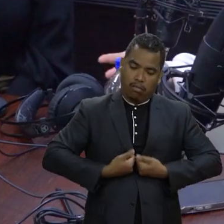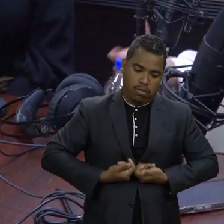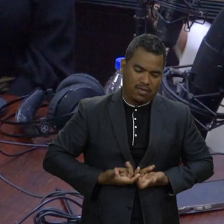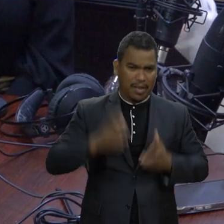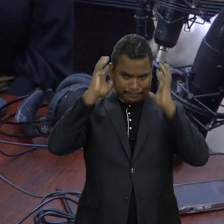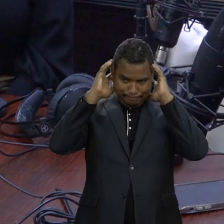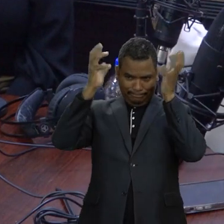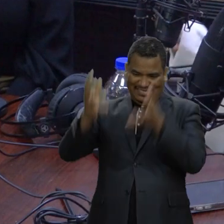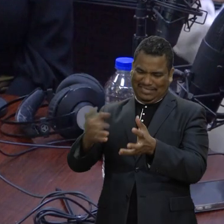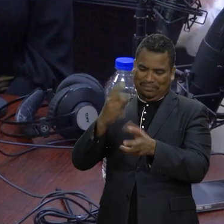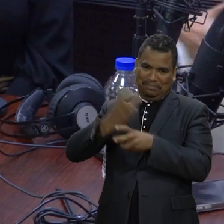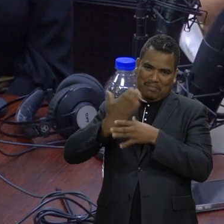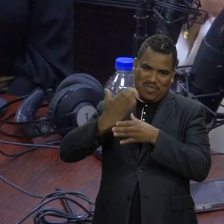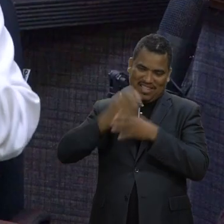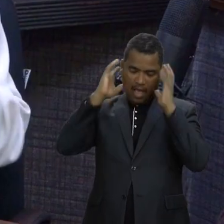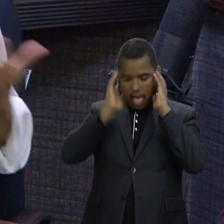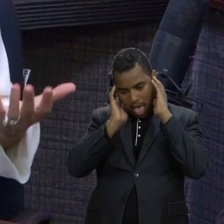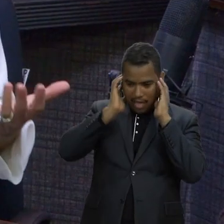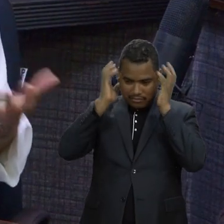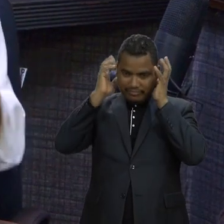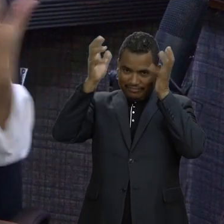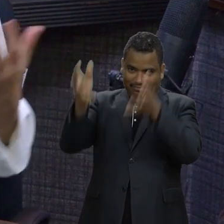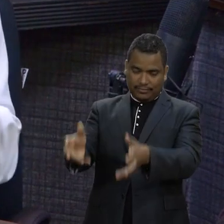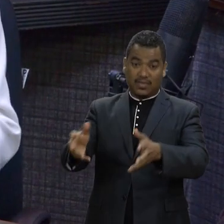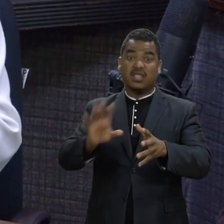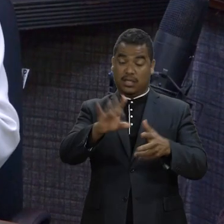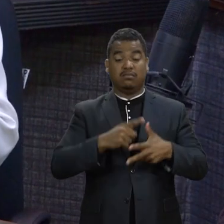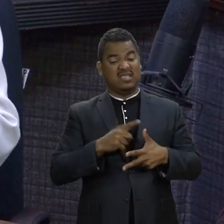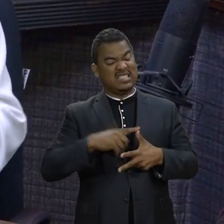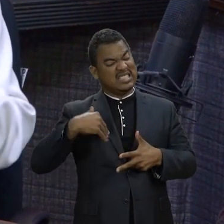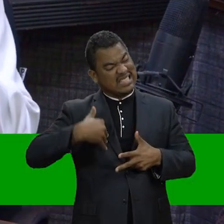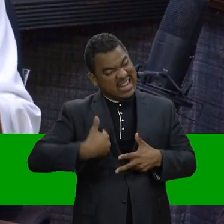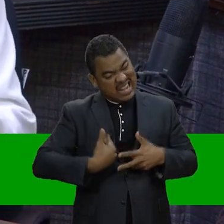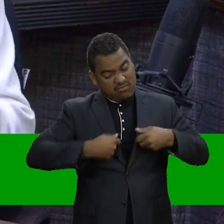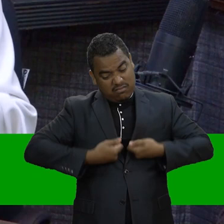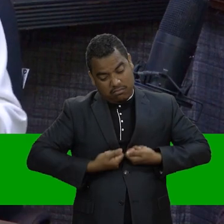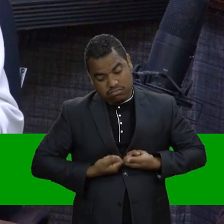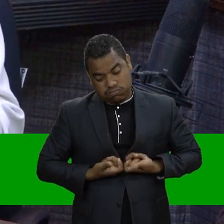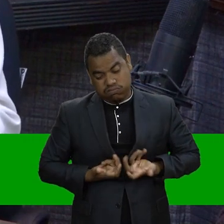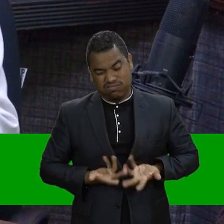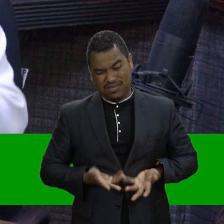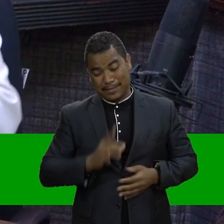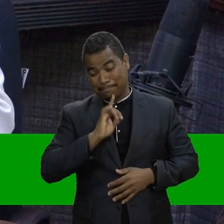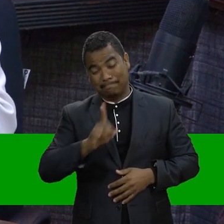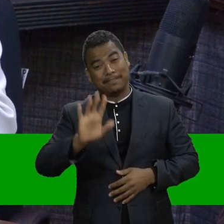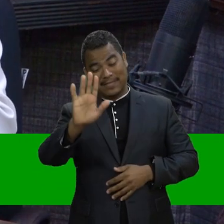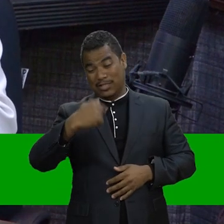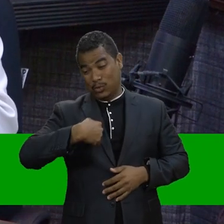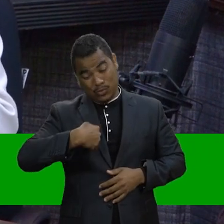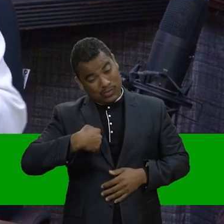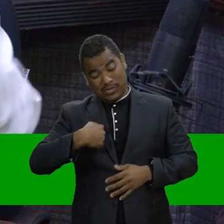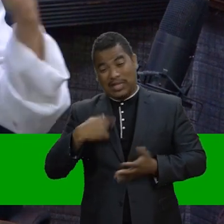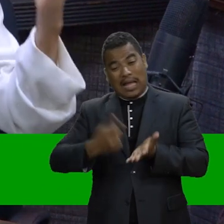cansado de donde tú vives, cansado. Entonces, es una etapa natural de agotamiento. Lo que uno tiene que torear eso para que no sea